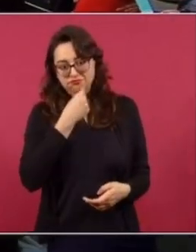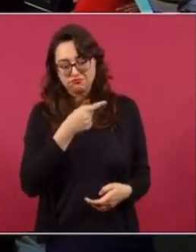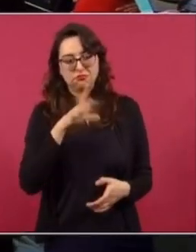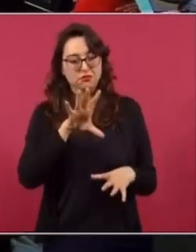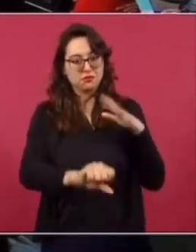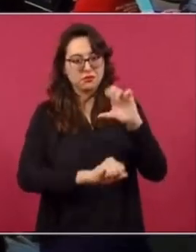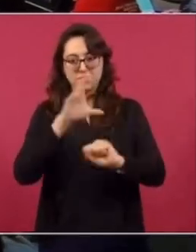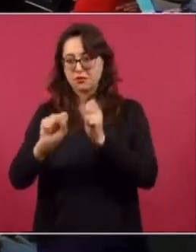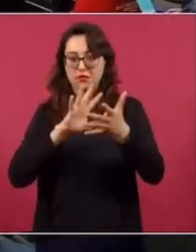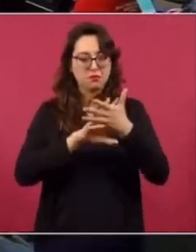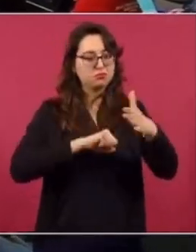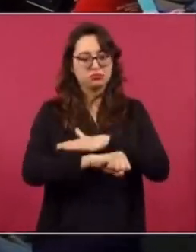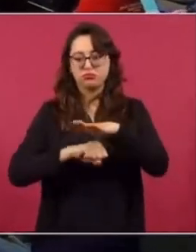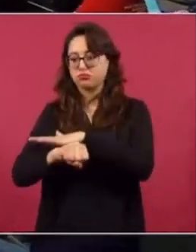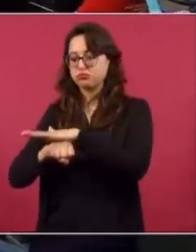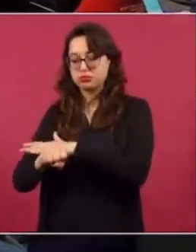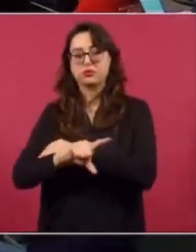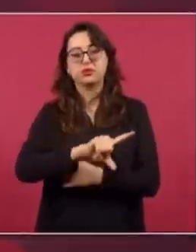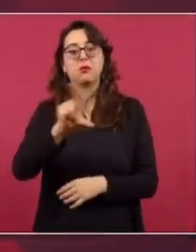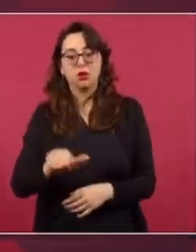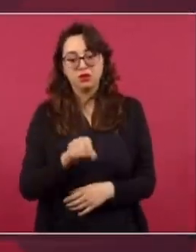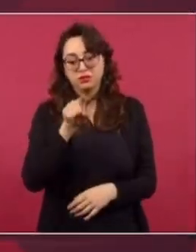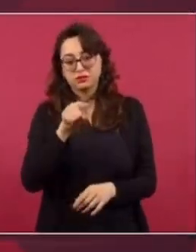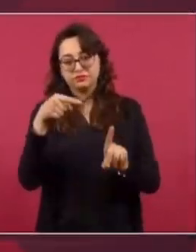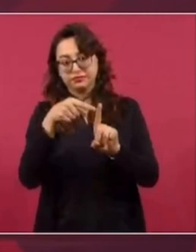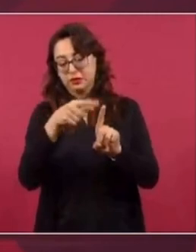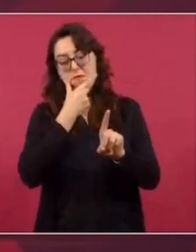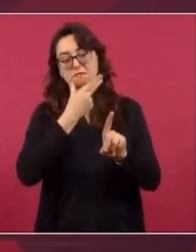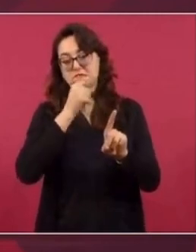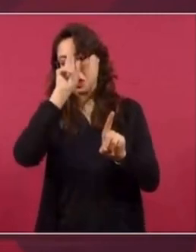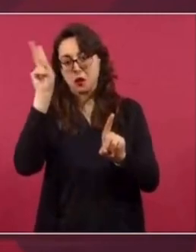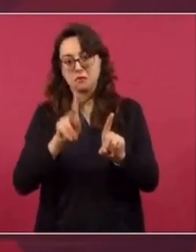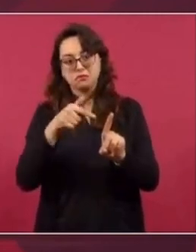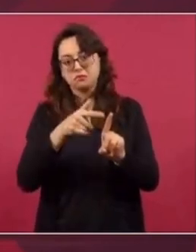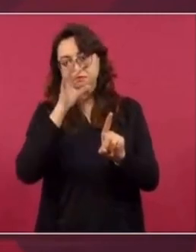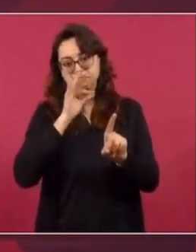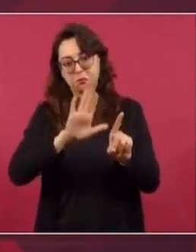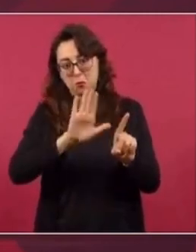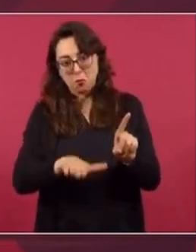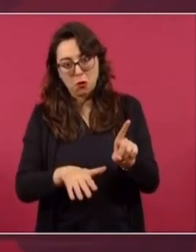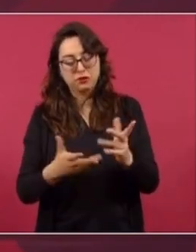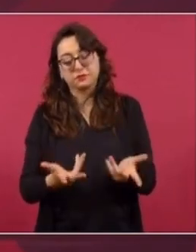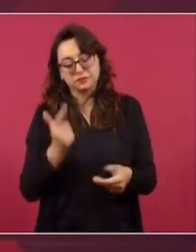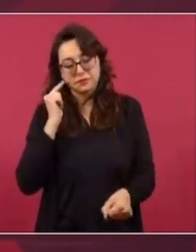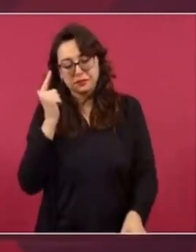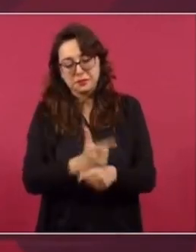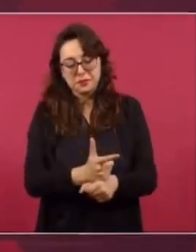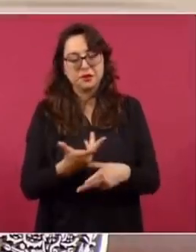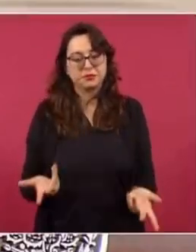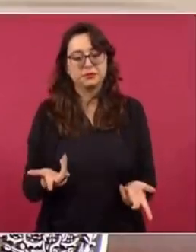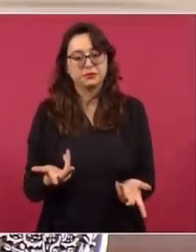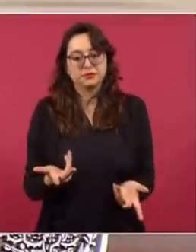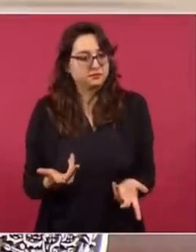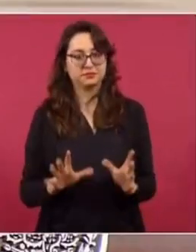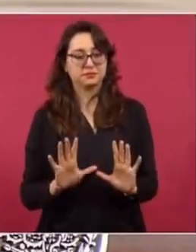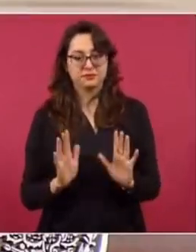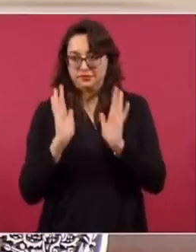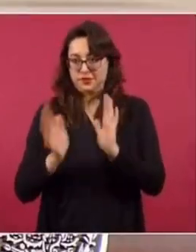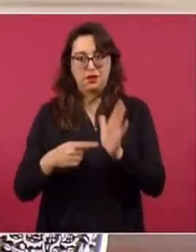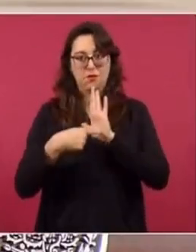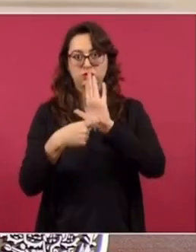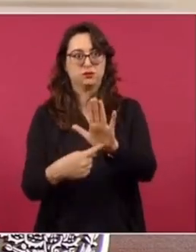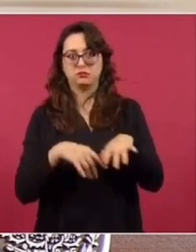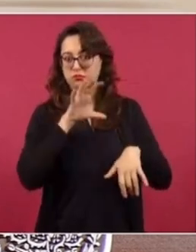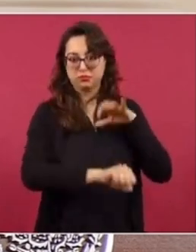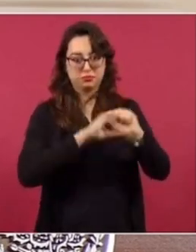enfrentar a quienes participaron en el asesinato de los sacerdotes. No hay ningún lugar del territorio